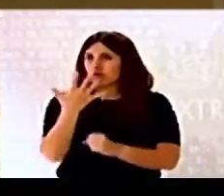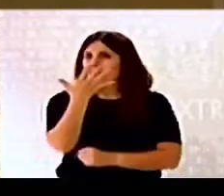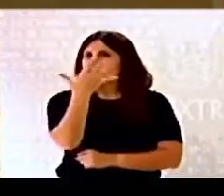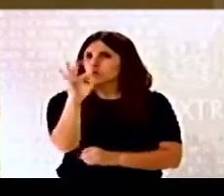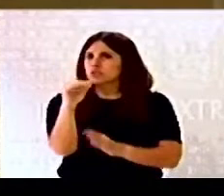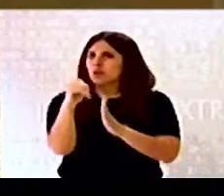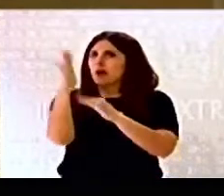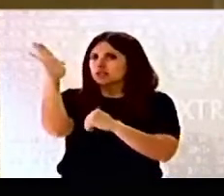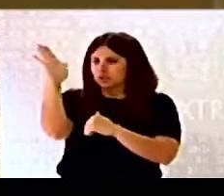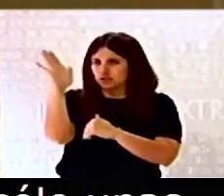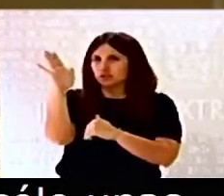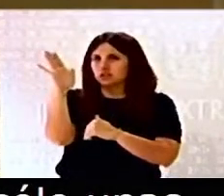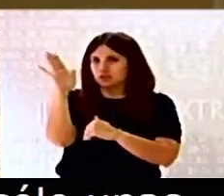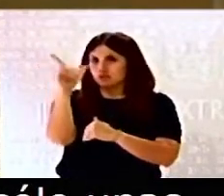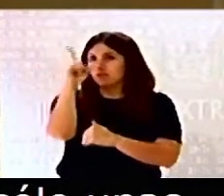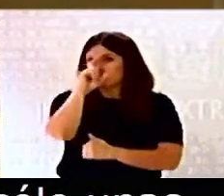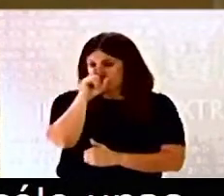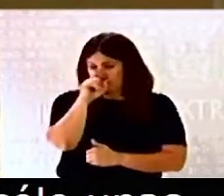años.